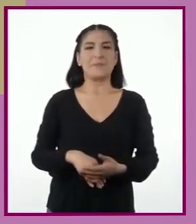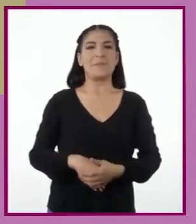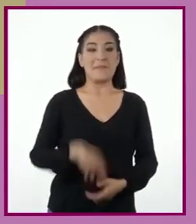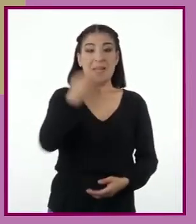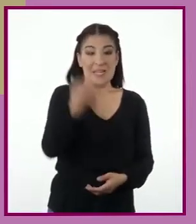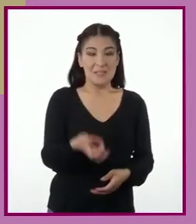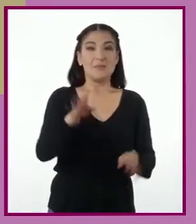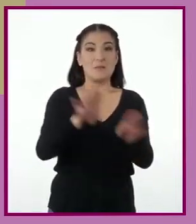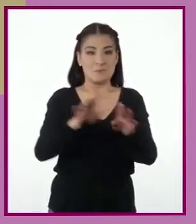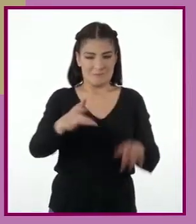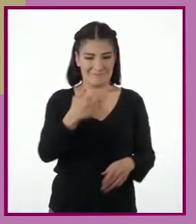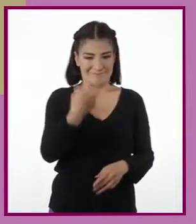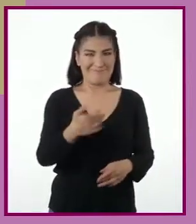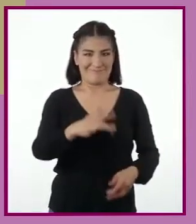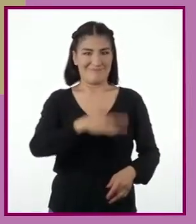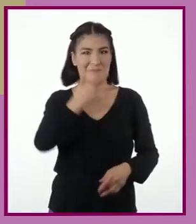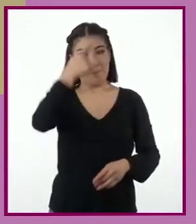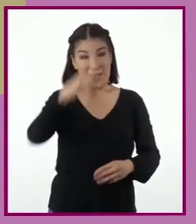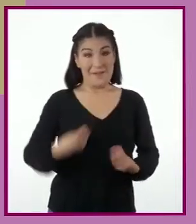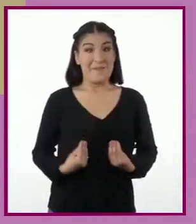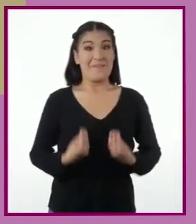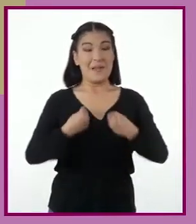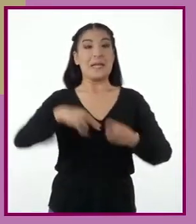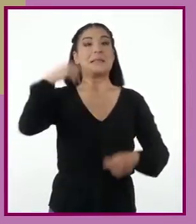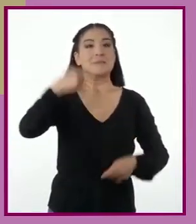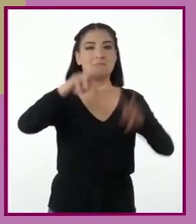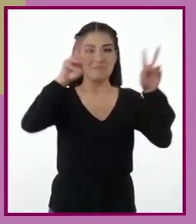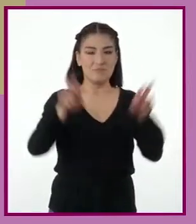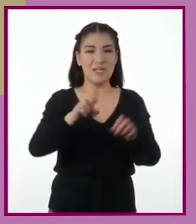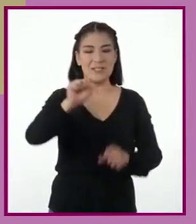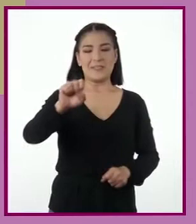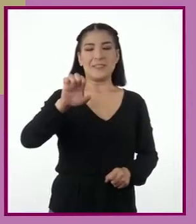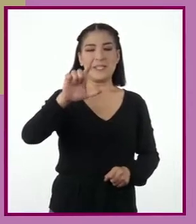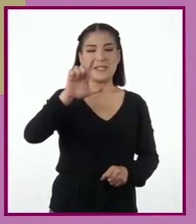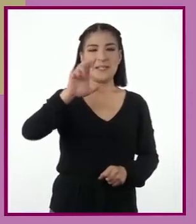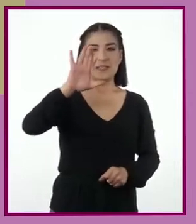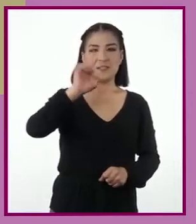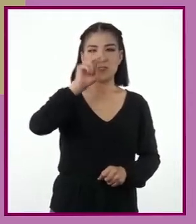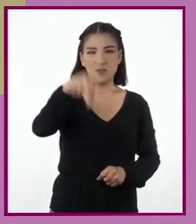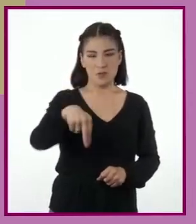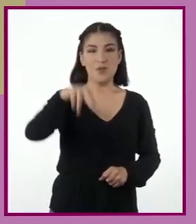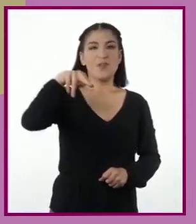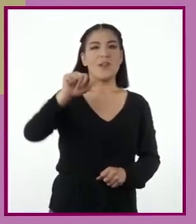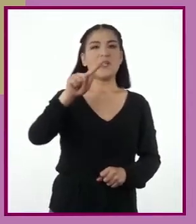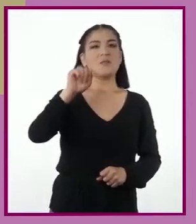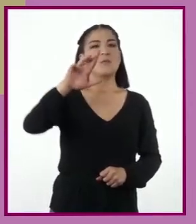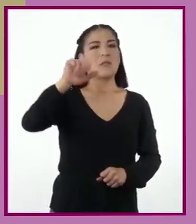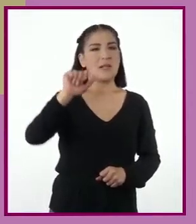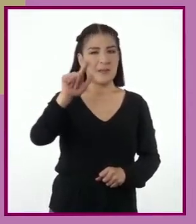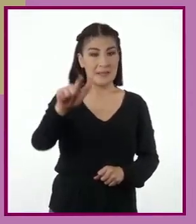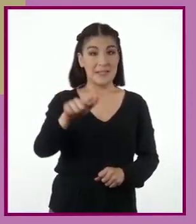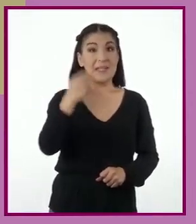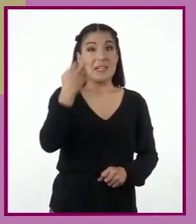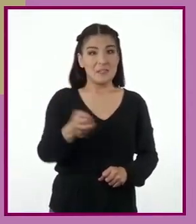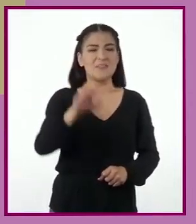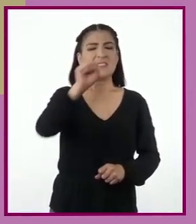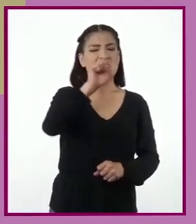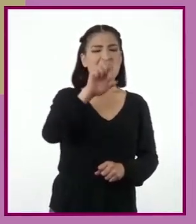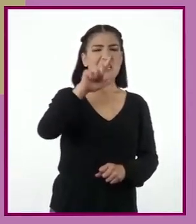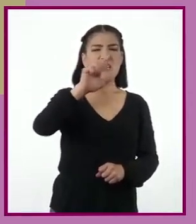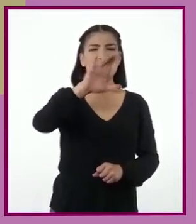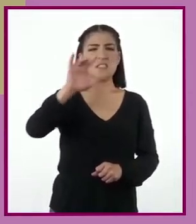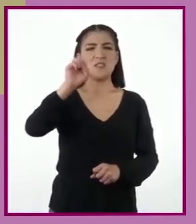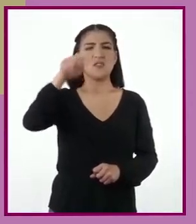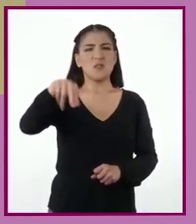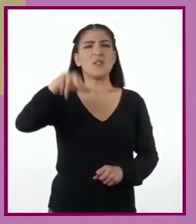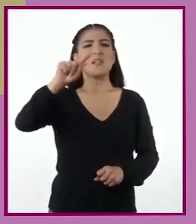de sobrevivencia de los organismos le llamó selección natural. La selección natural influye en la